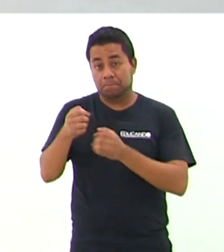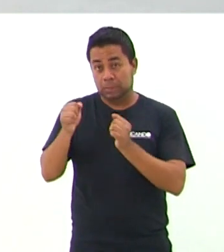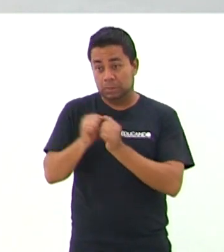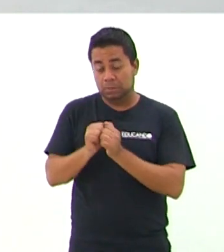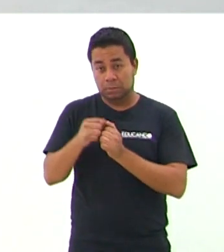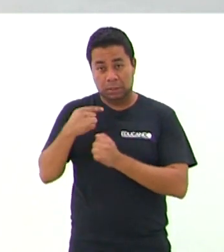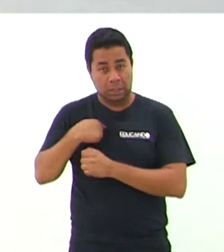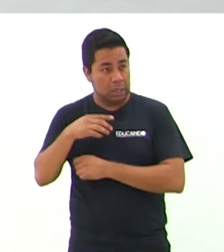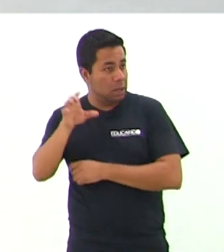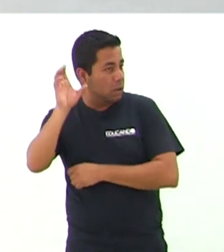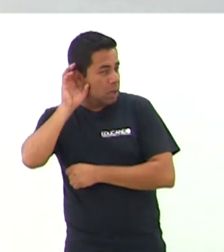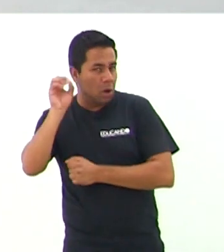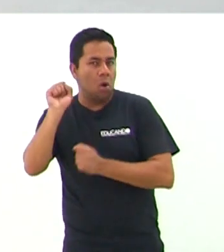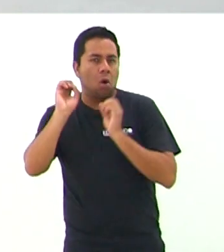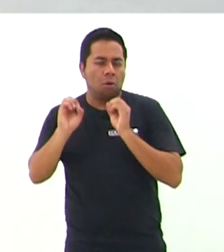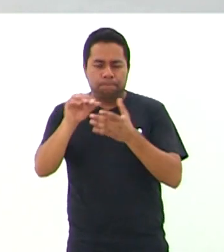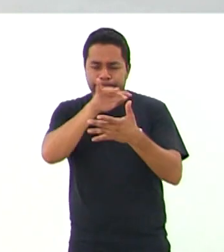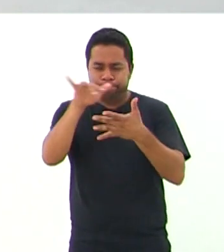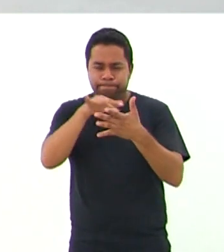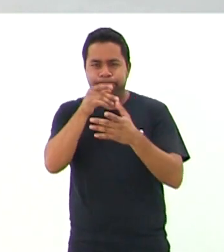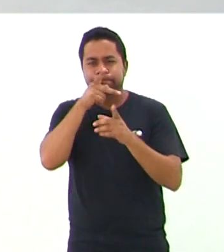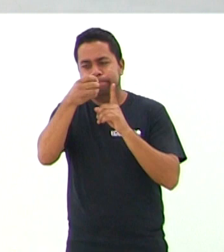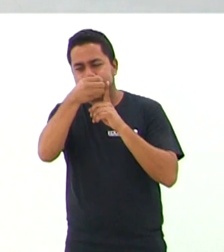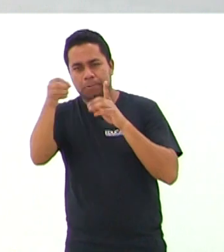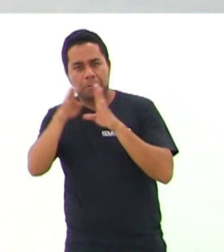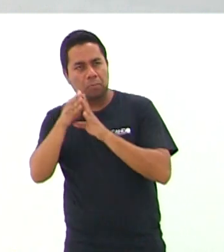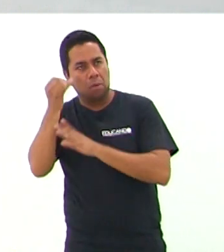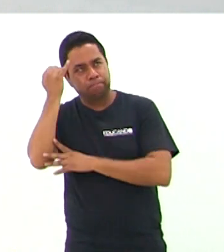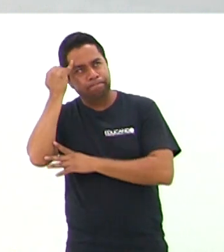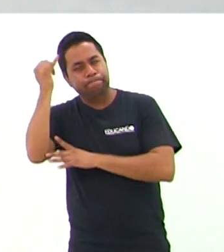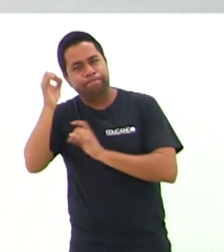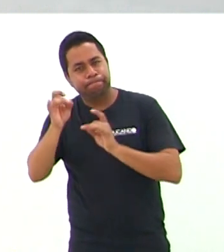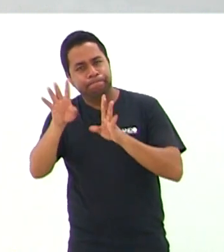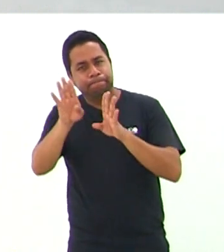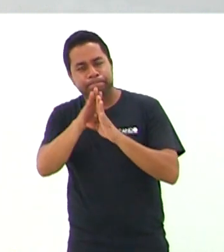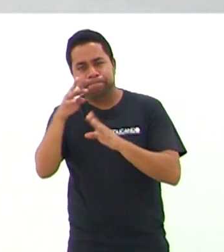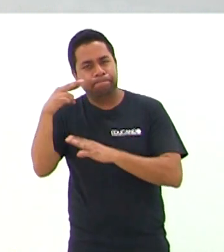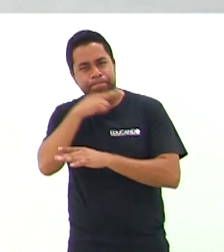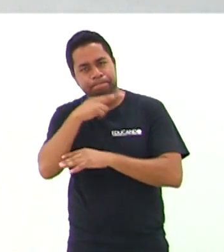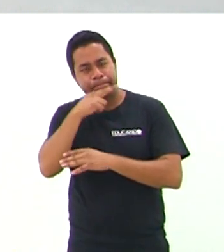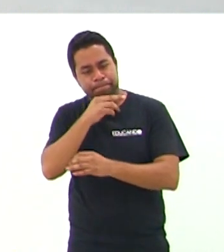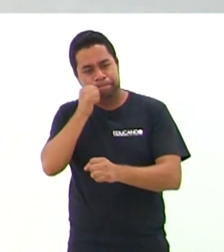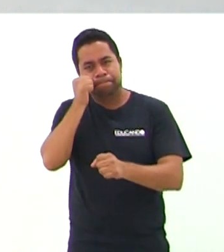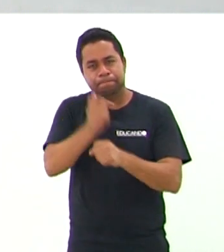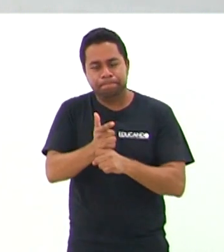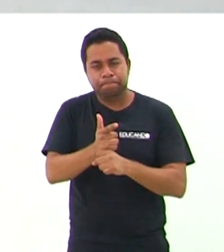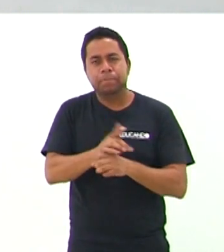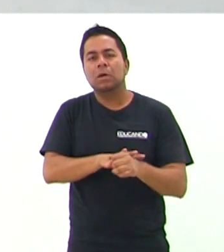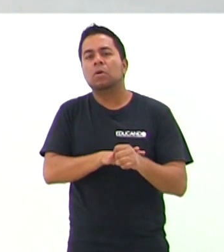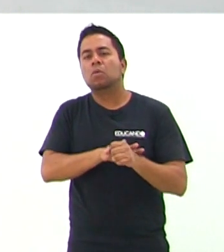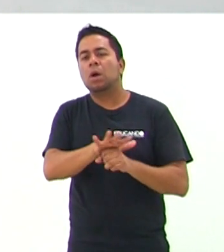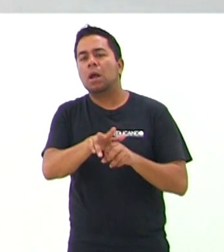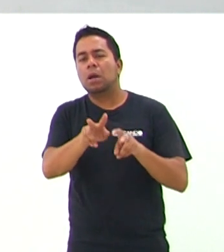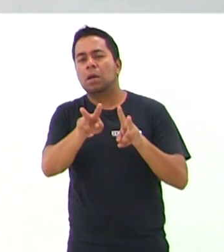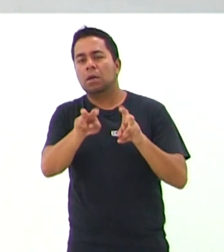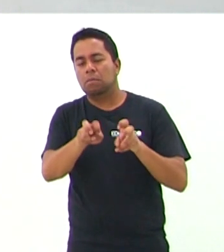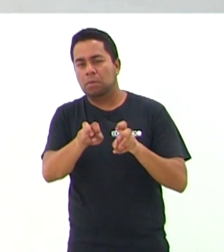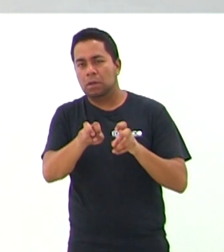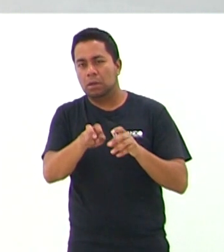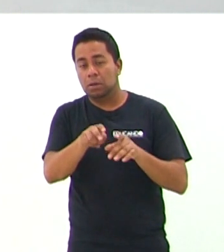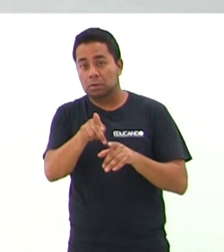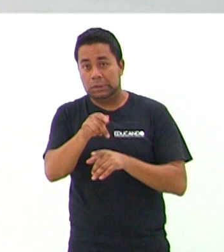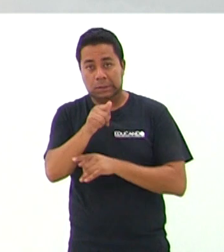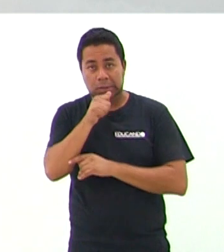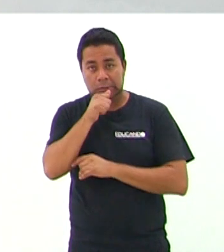estamos escuchando y leyendo la oración imaginarnos de forma muy rápida a qué se está refiriendo y si no